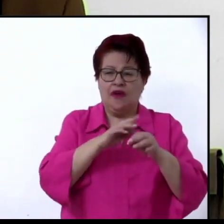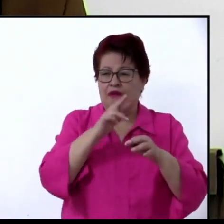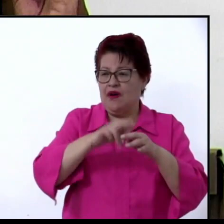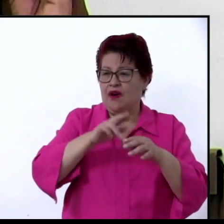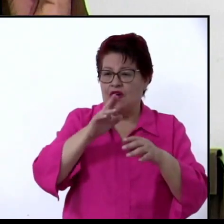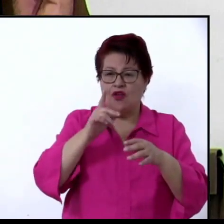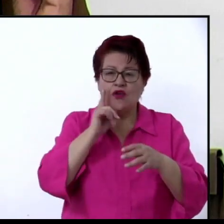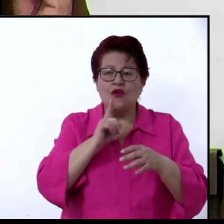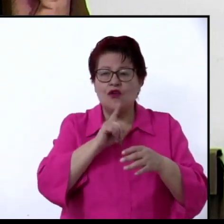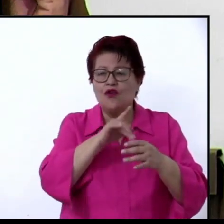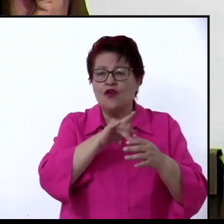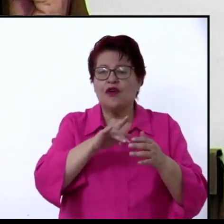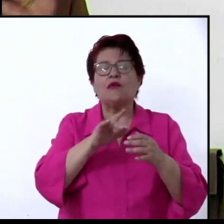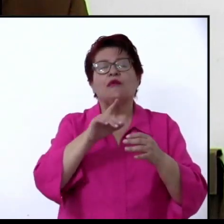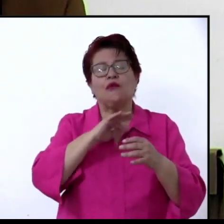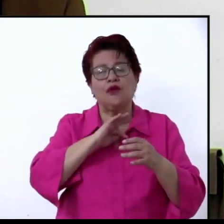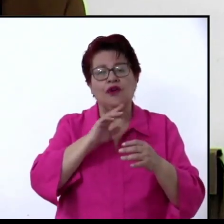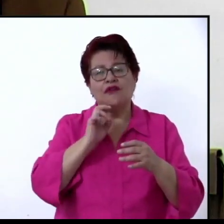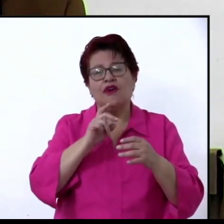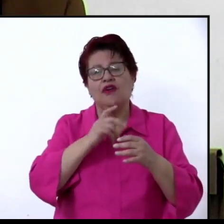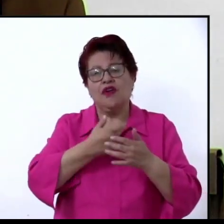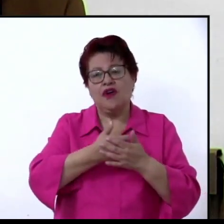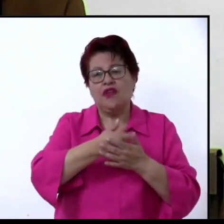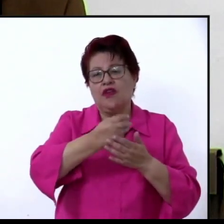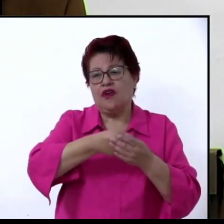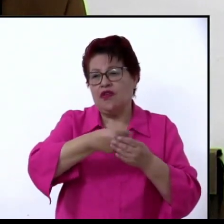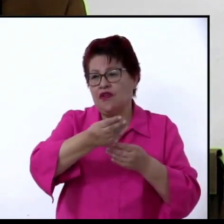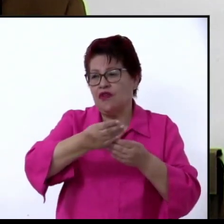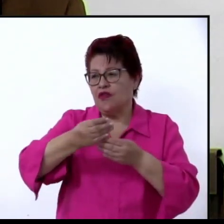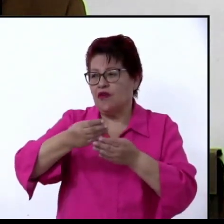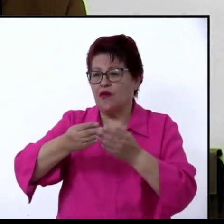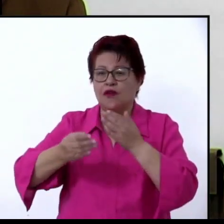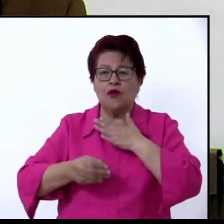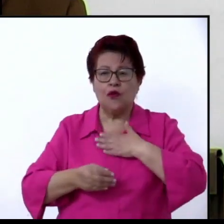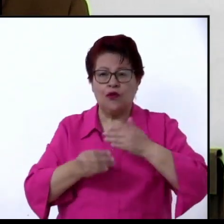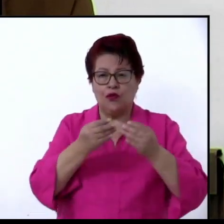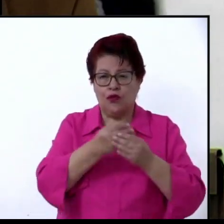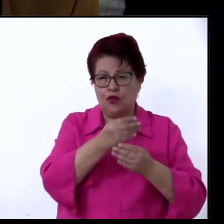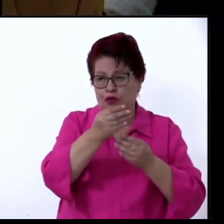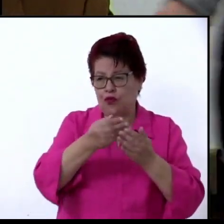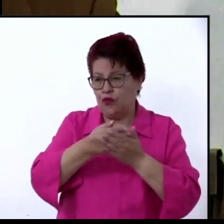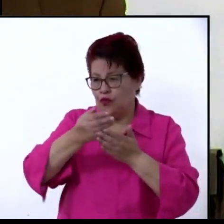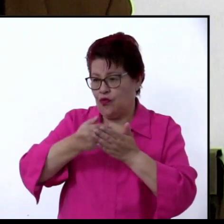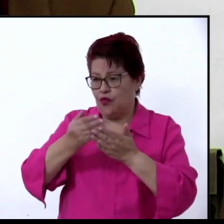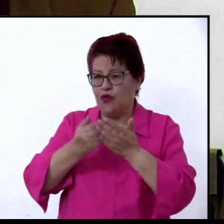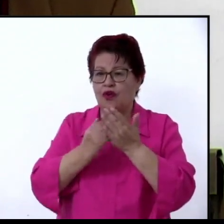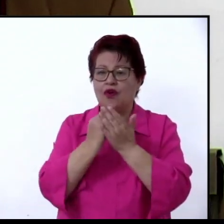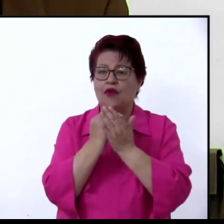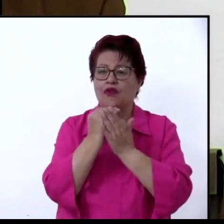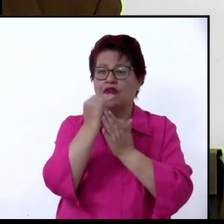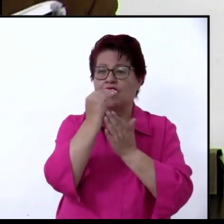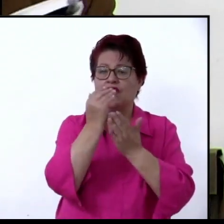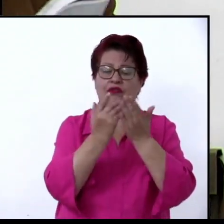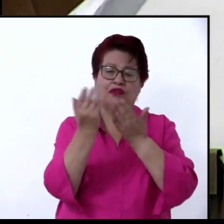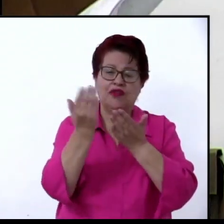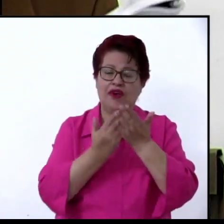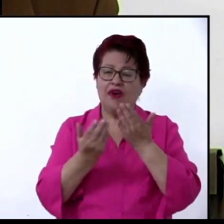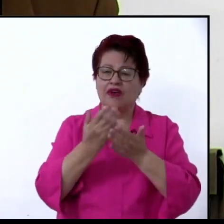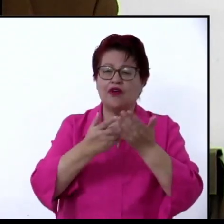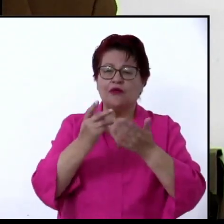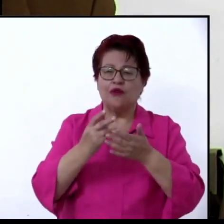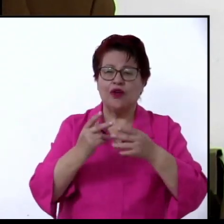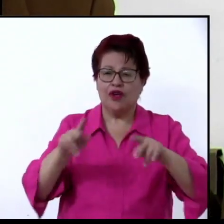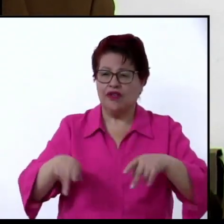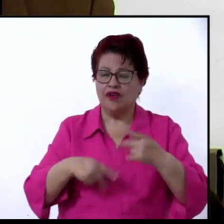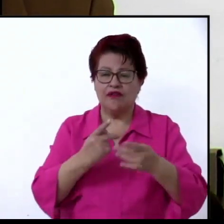que ver con las posibilidades de distribuir de manera justa los ingresos que se generan a través del producto,